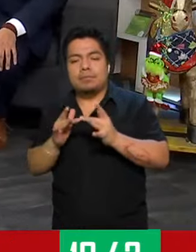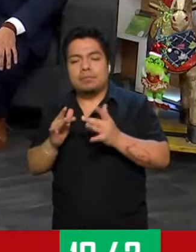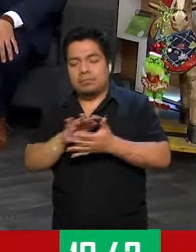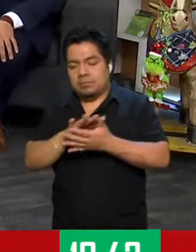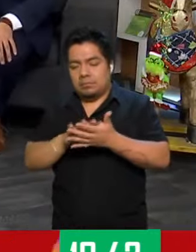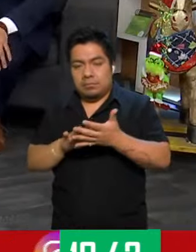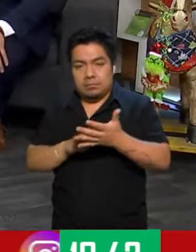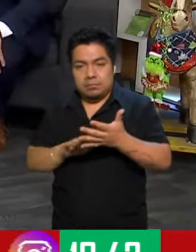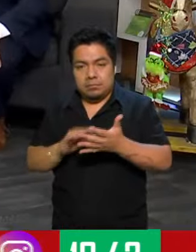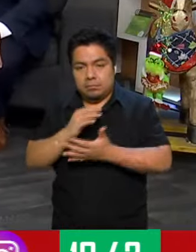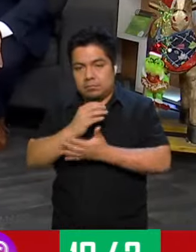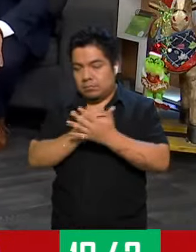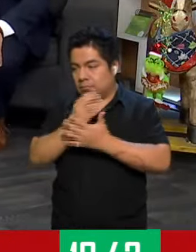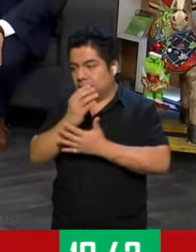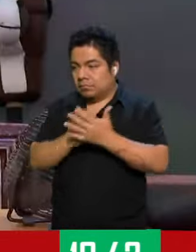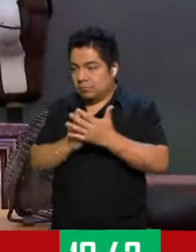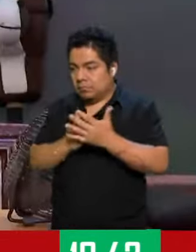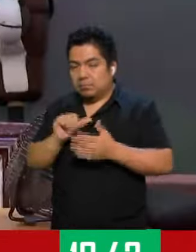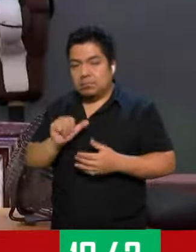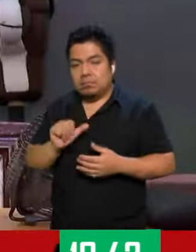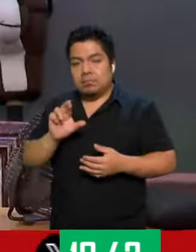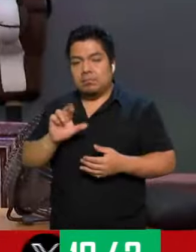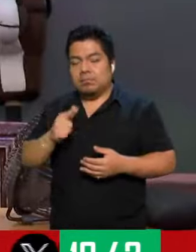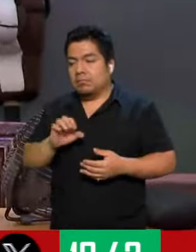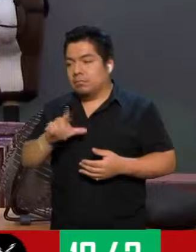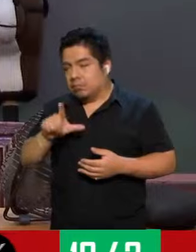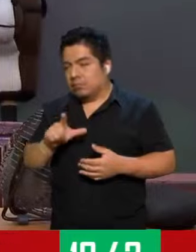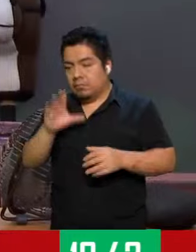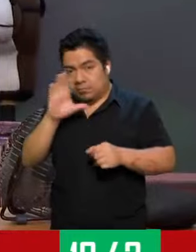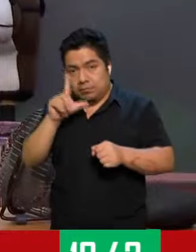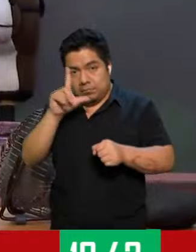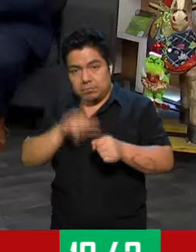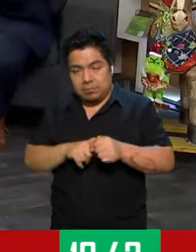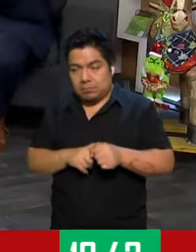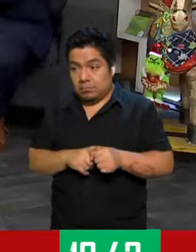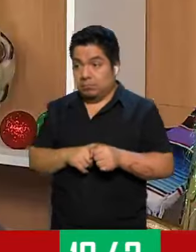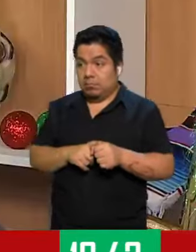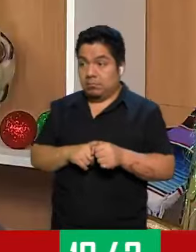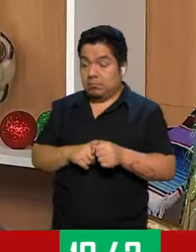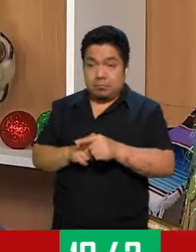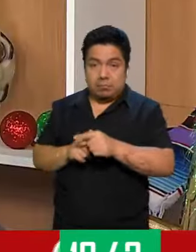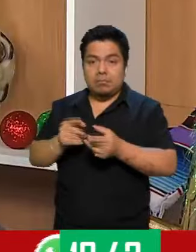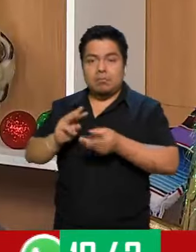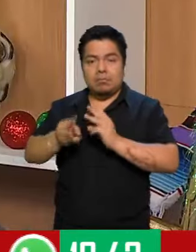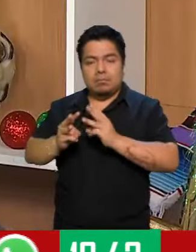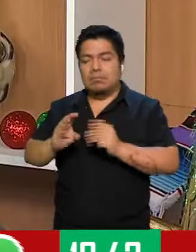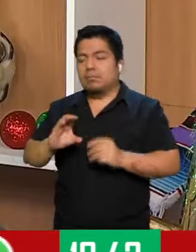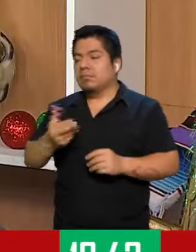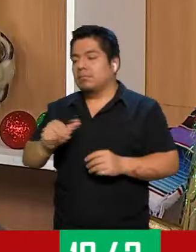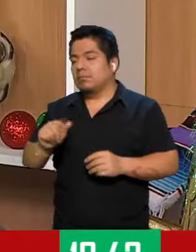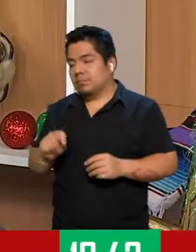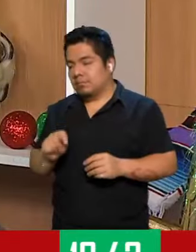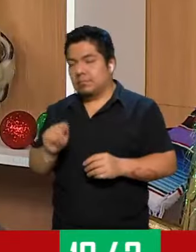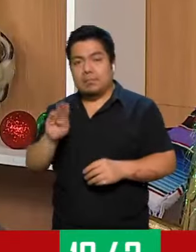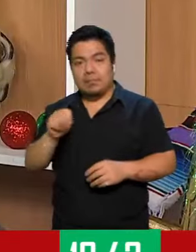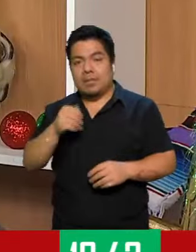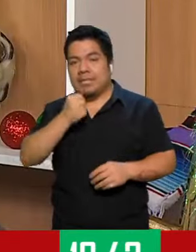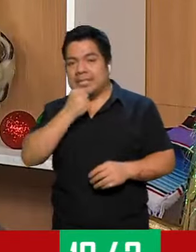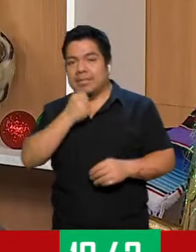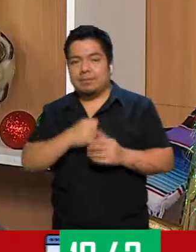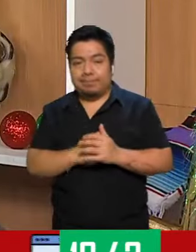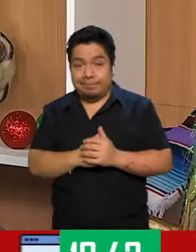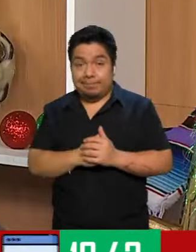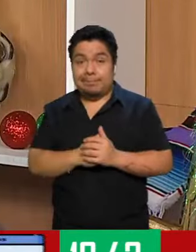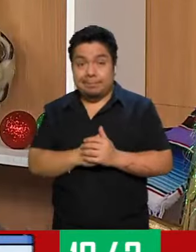por información. El contrato con Argel, que era de cultura. Es precisamente este chat te proporciona información en 9 segundos. Hoy en